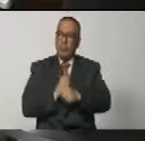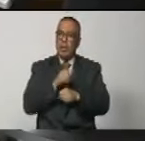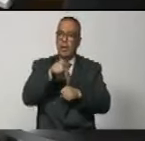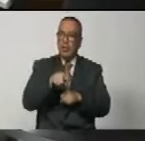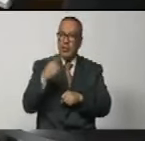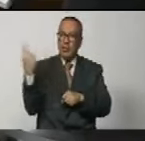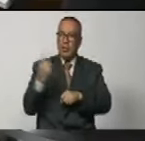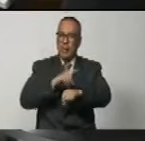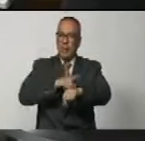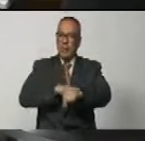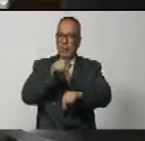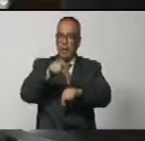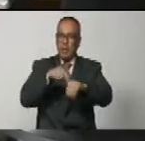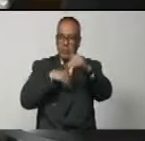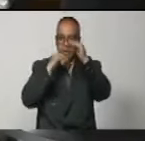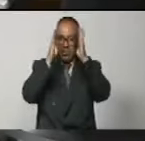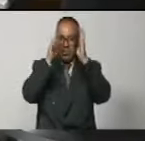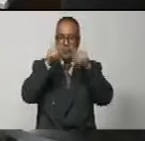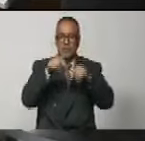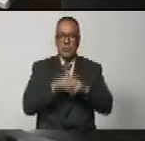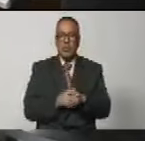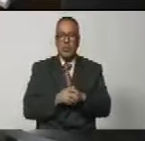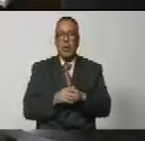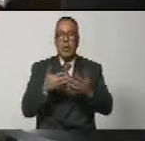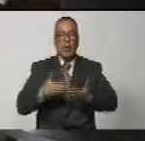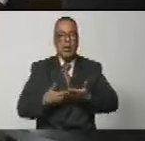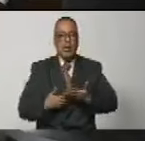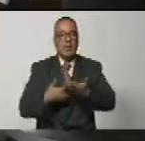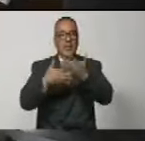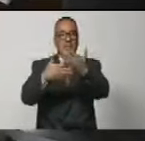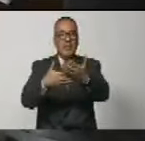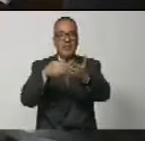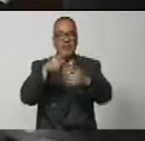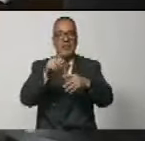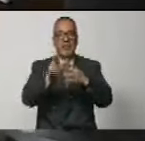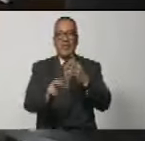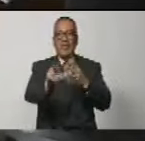que yo en un rato los atiendo. Y bueno, le entregamos